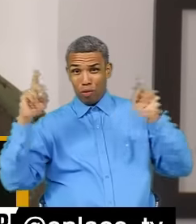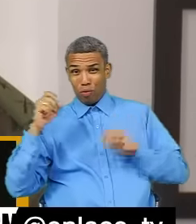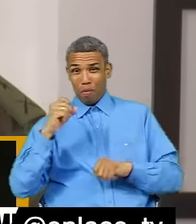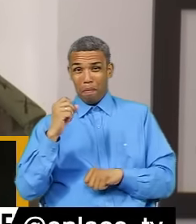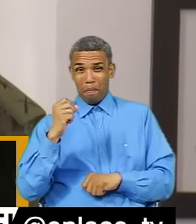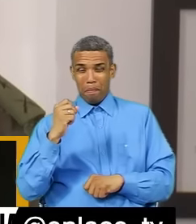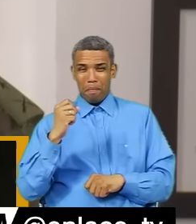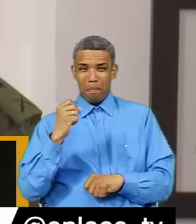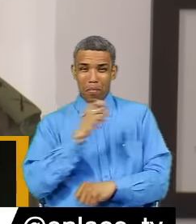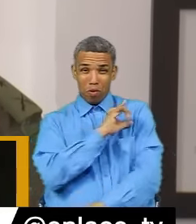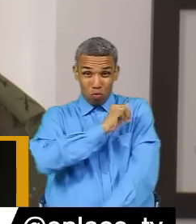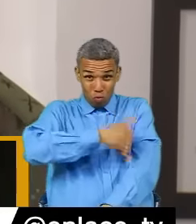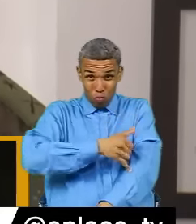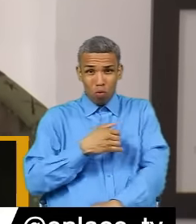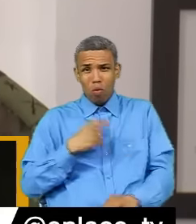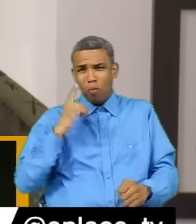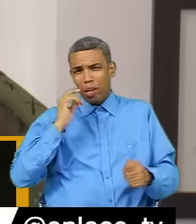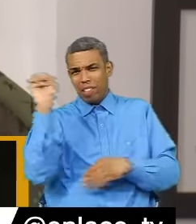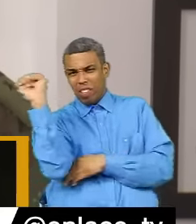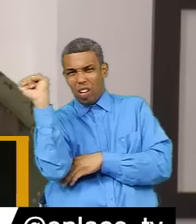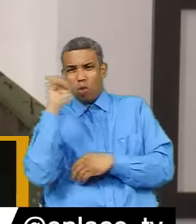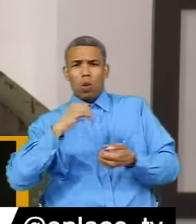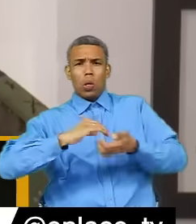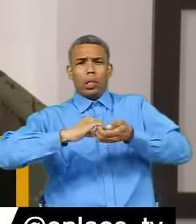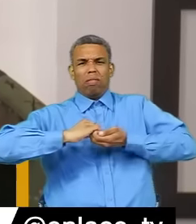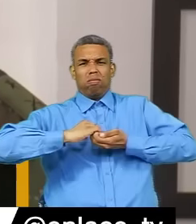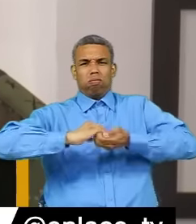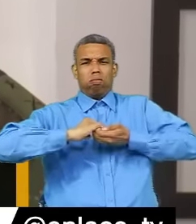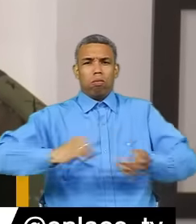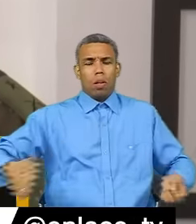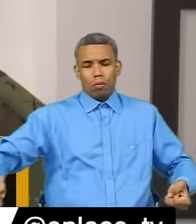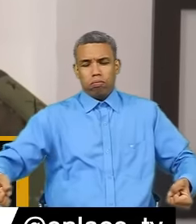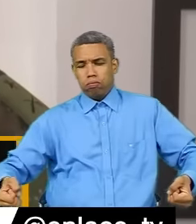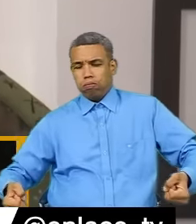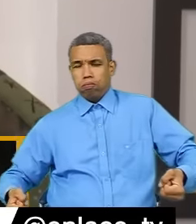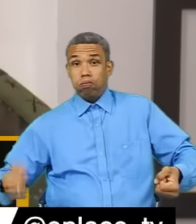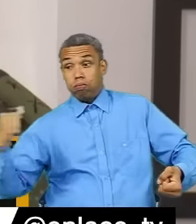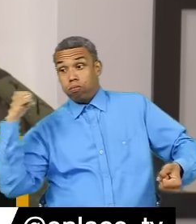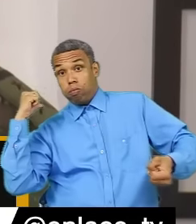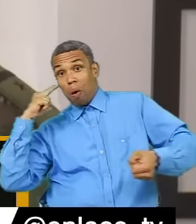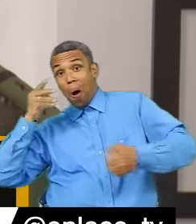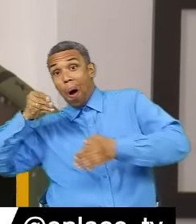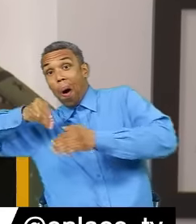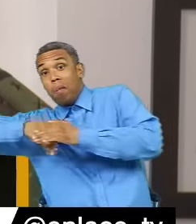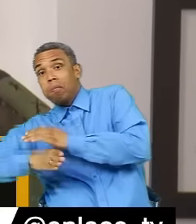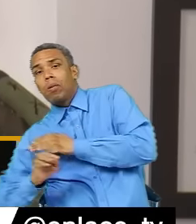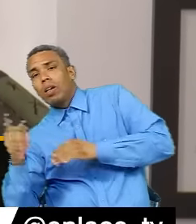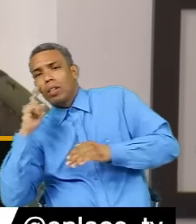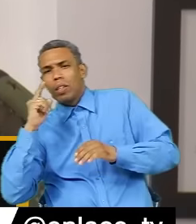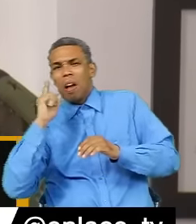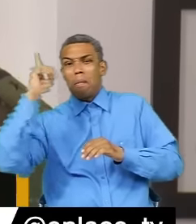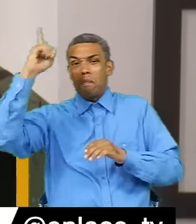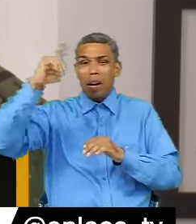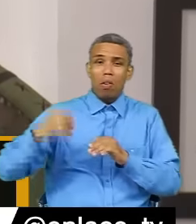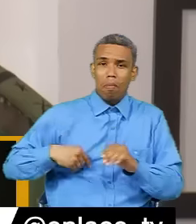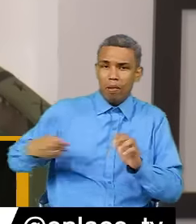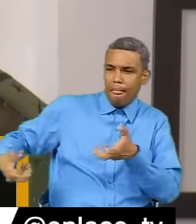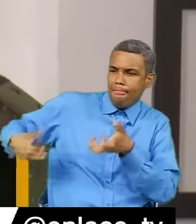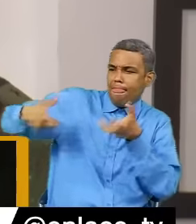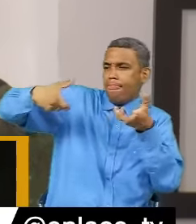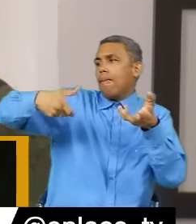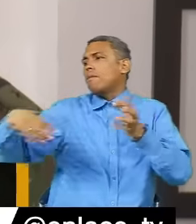de madera en una tractomula, y pues se hace este control y se logra la captura de esta persona.